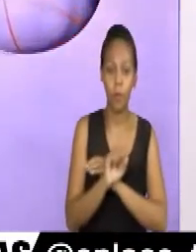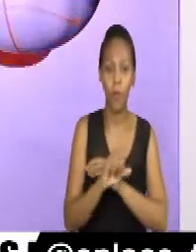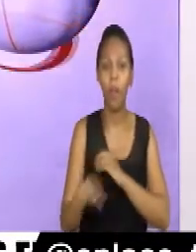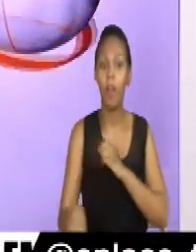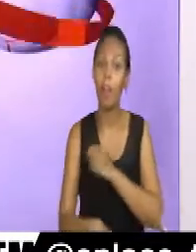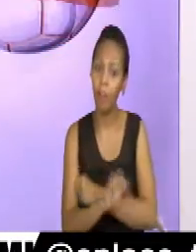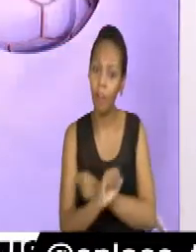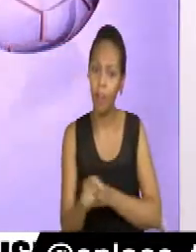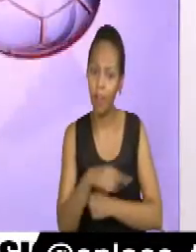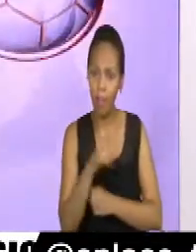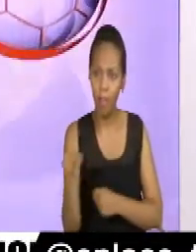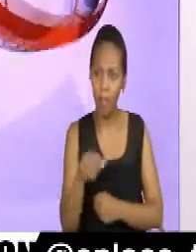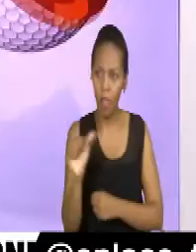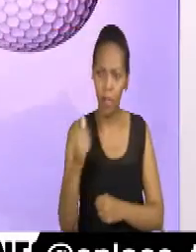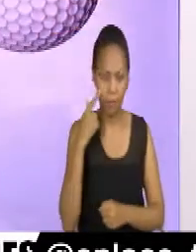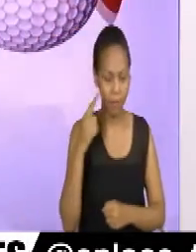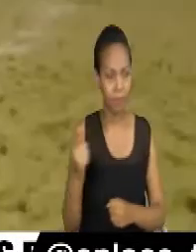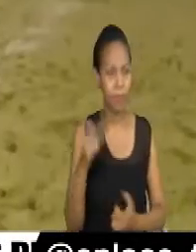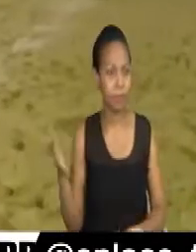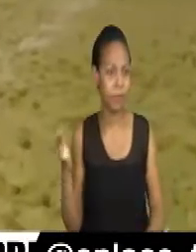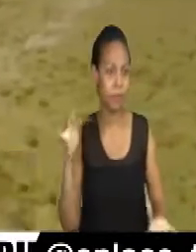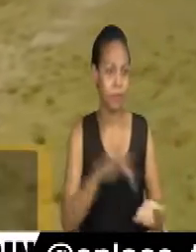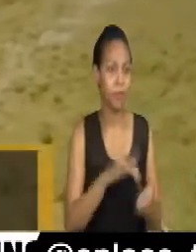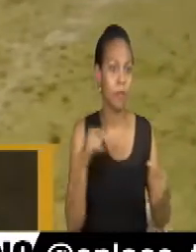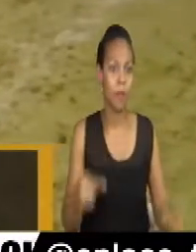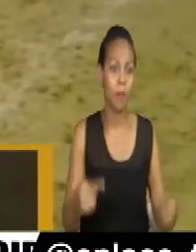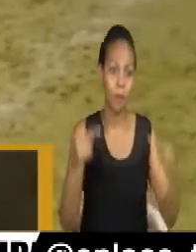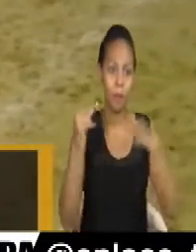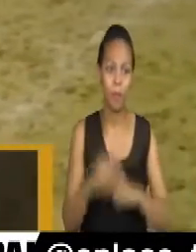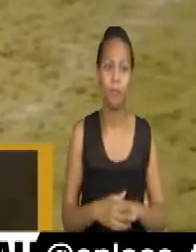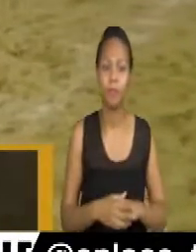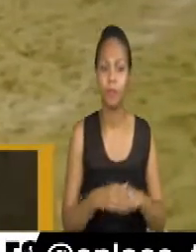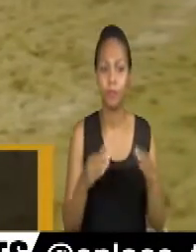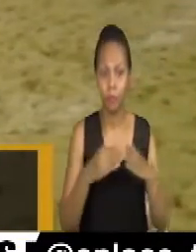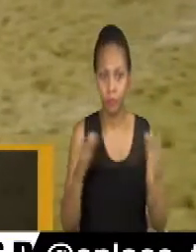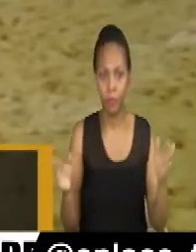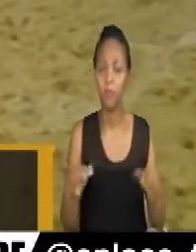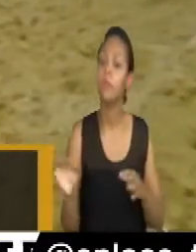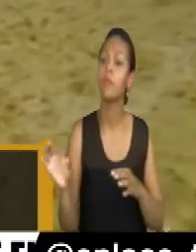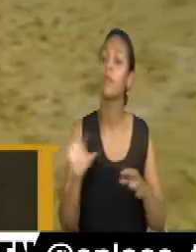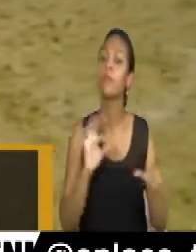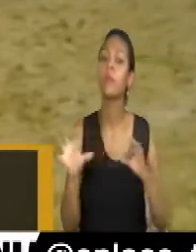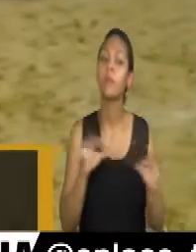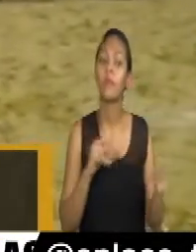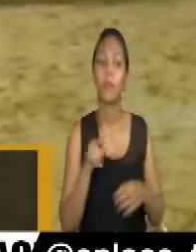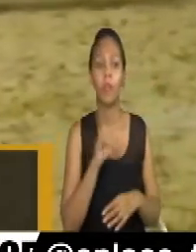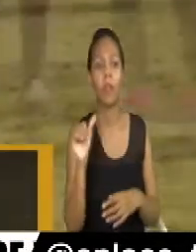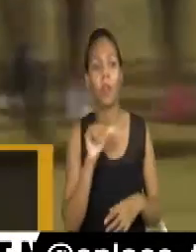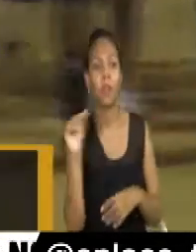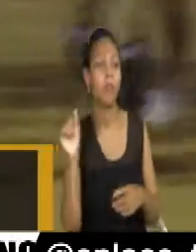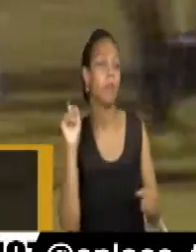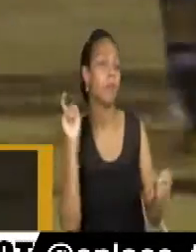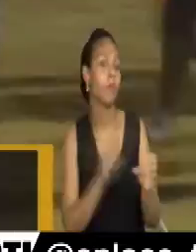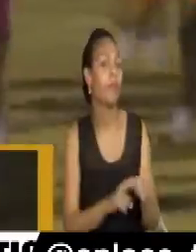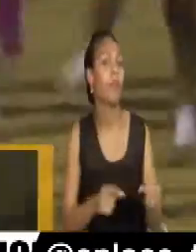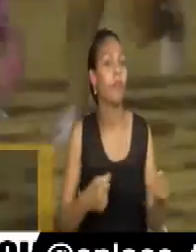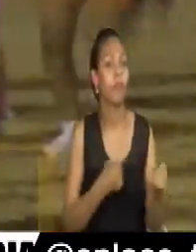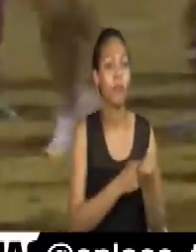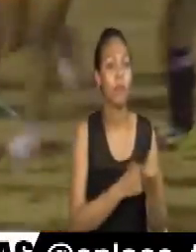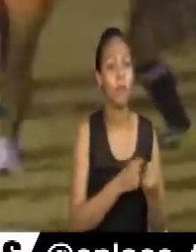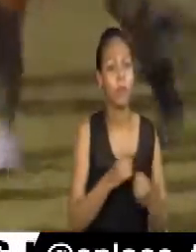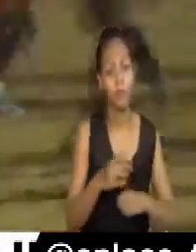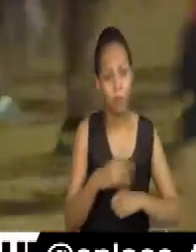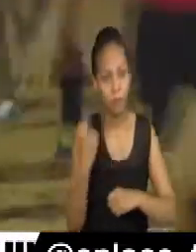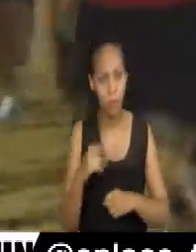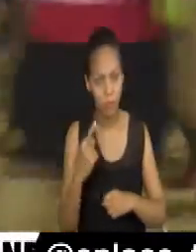torneos municipales. Fue abierta la convocatoria para que las mujeres que juegan fútbol participen en el torneo municipal que